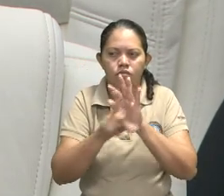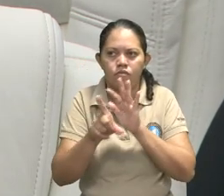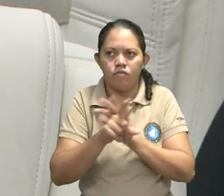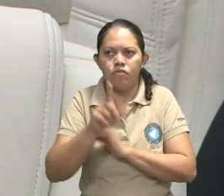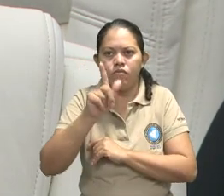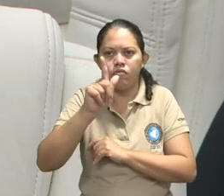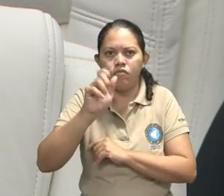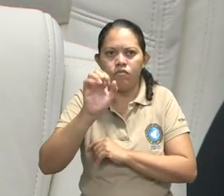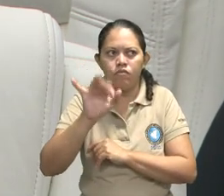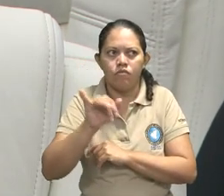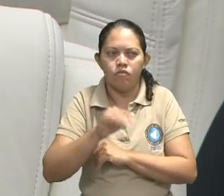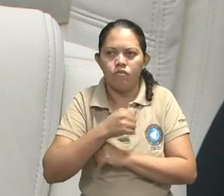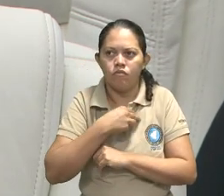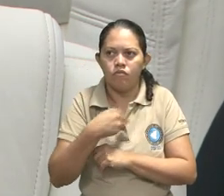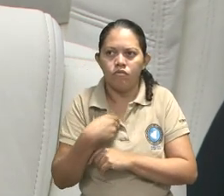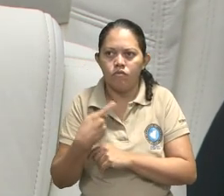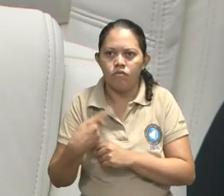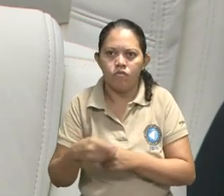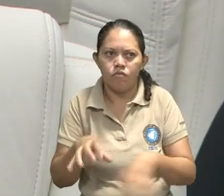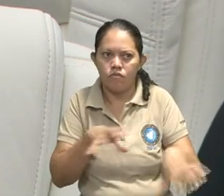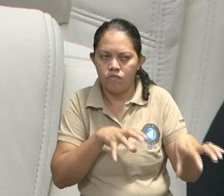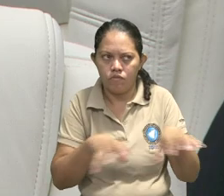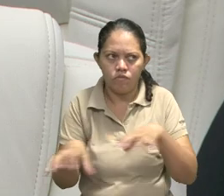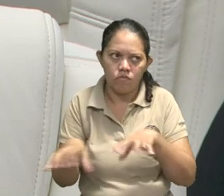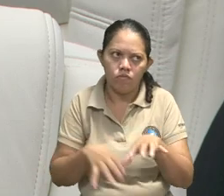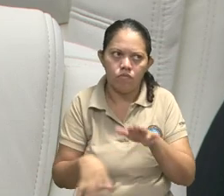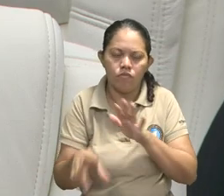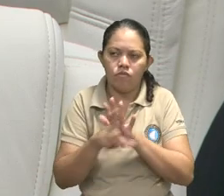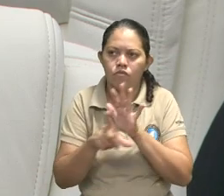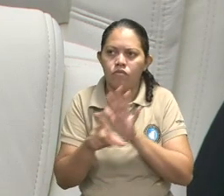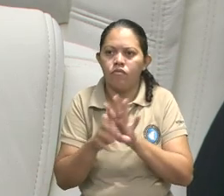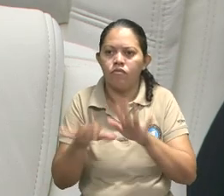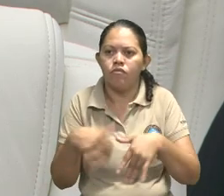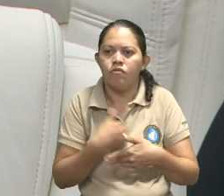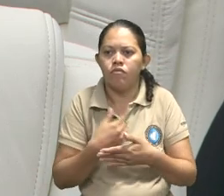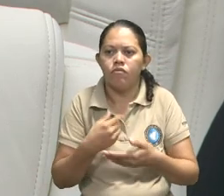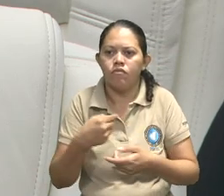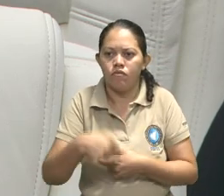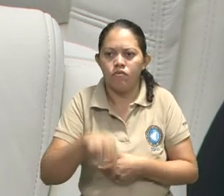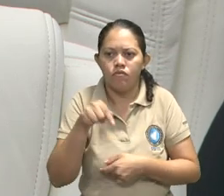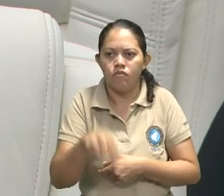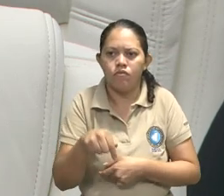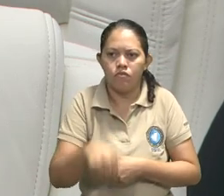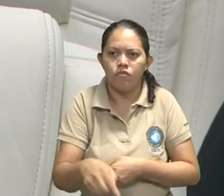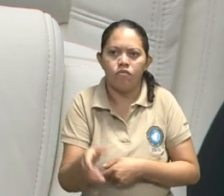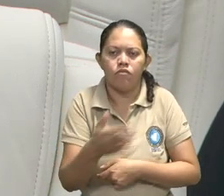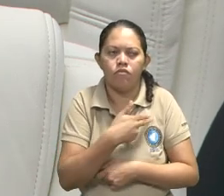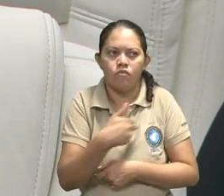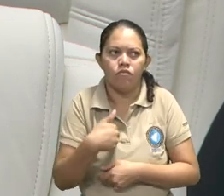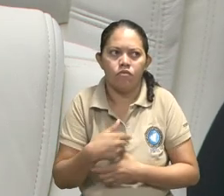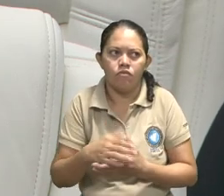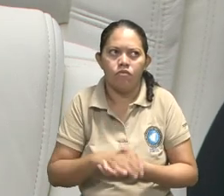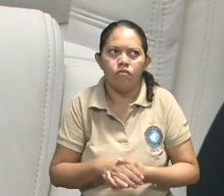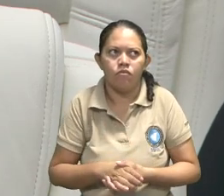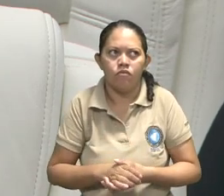Telcor no es congruente con las actividades del ente regulador que al día de hoy ejerce. Es por todo lo